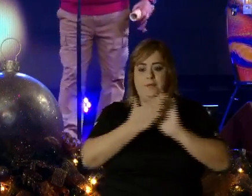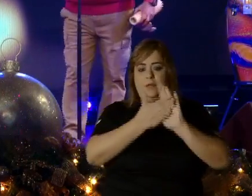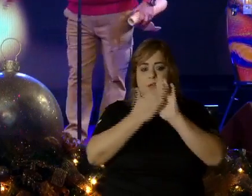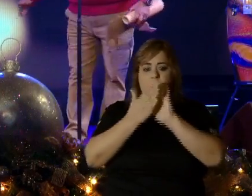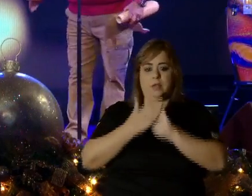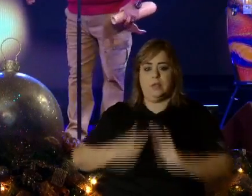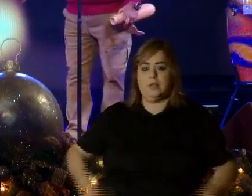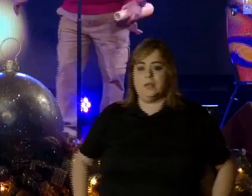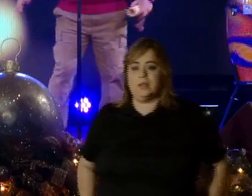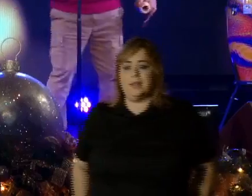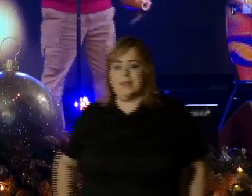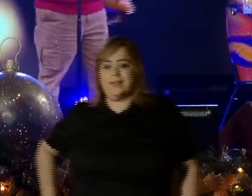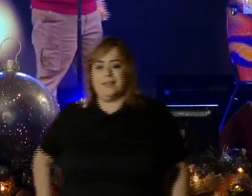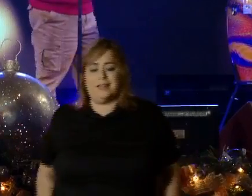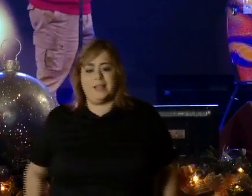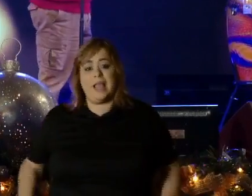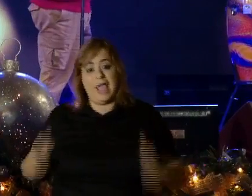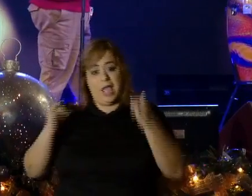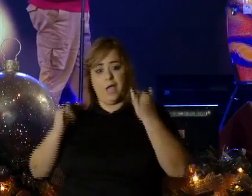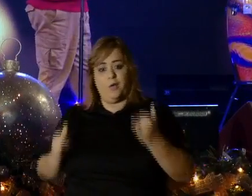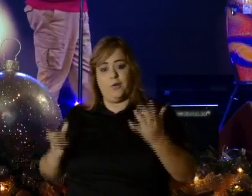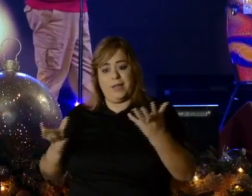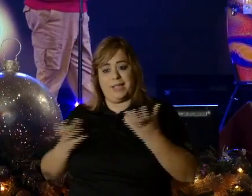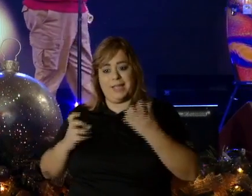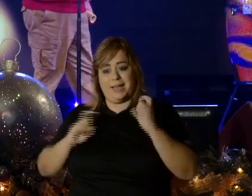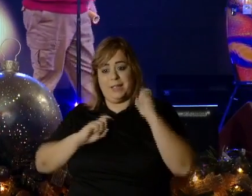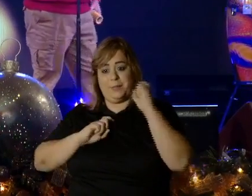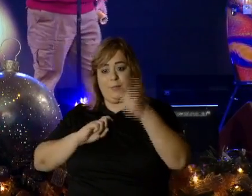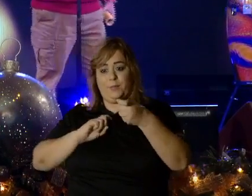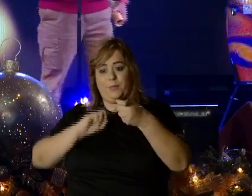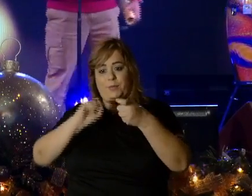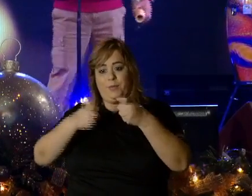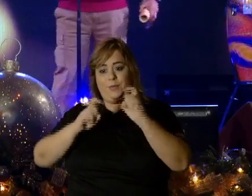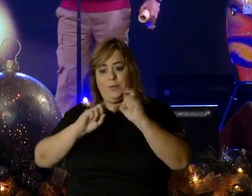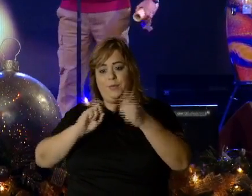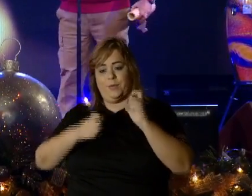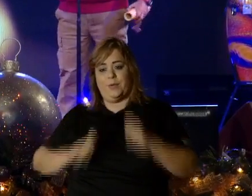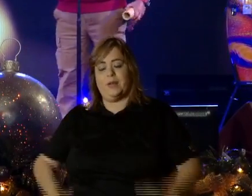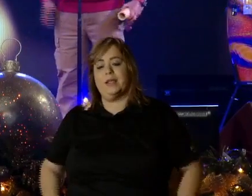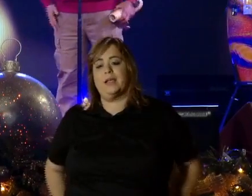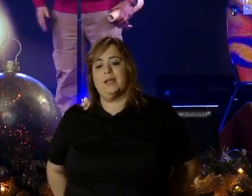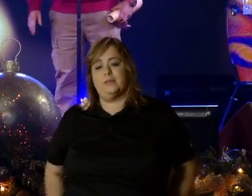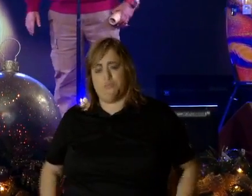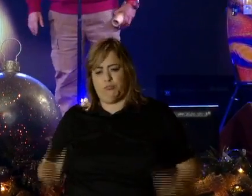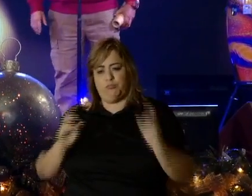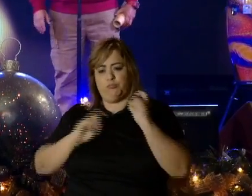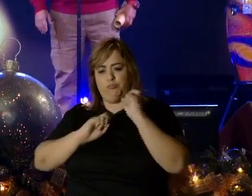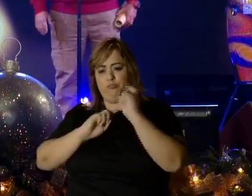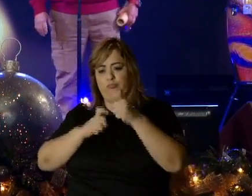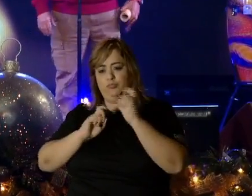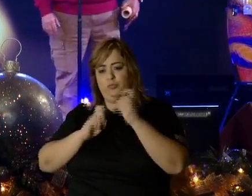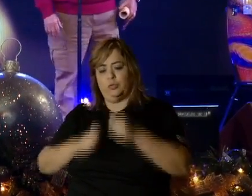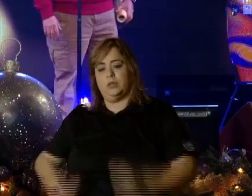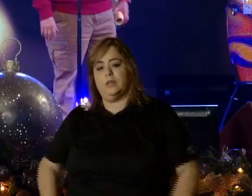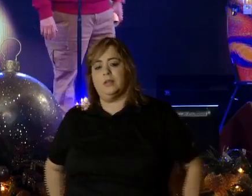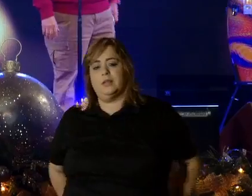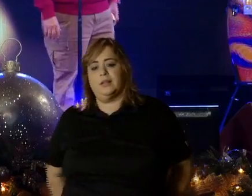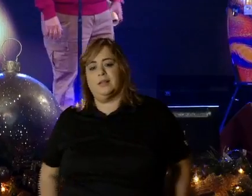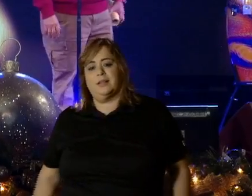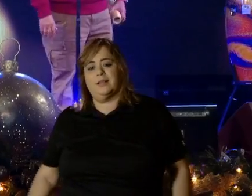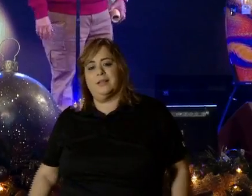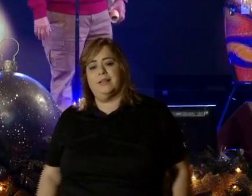Pastora, venga por aquí que tenemos un detallito. Mi esposa Anita, ven por aquí para que le entregues un detallito de parte de Plena Sacra a la